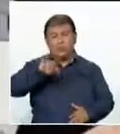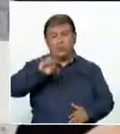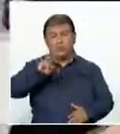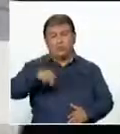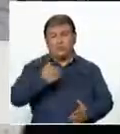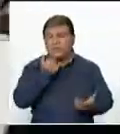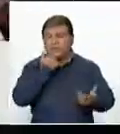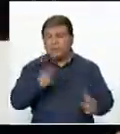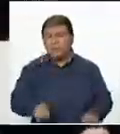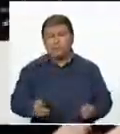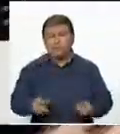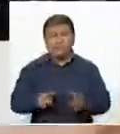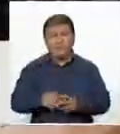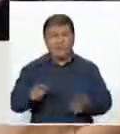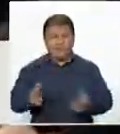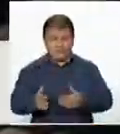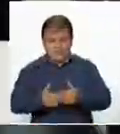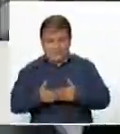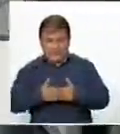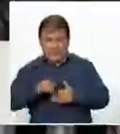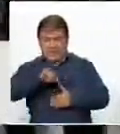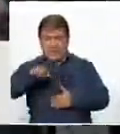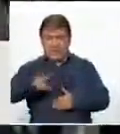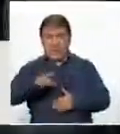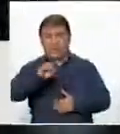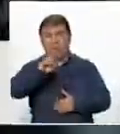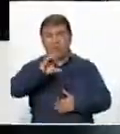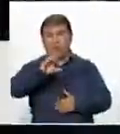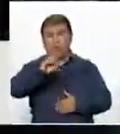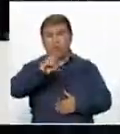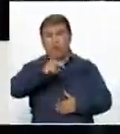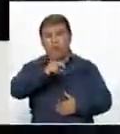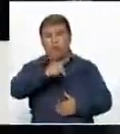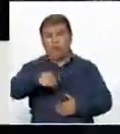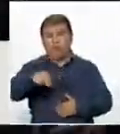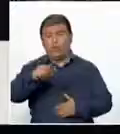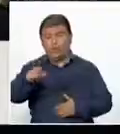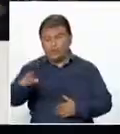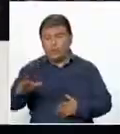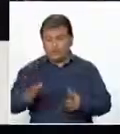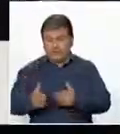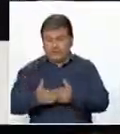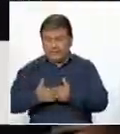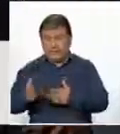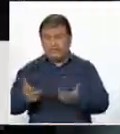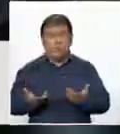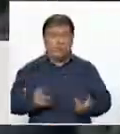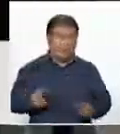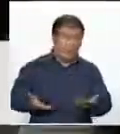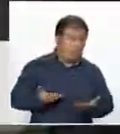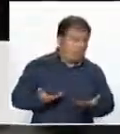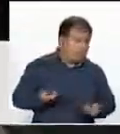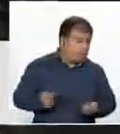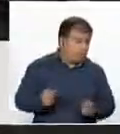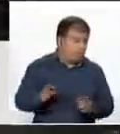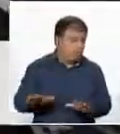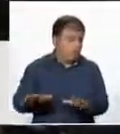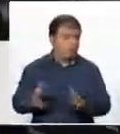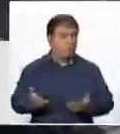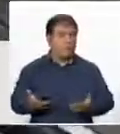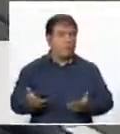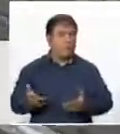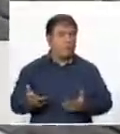es lo que ocurrió. Y como mencionas, el Jirón Ocoña está, pues, a una cuadra de aquí. Podría haber ocurrido, sí, de acuerdo a la ubicación. Eso es